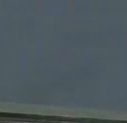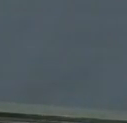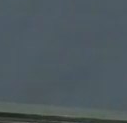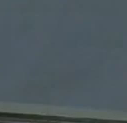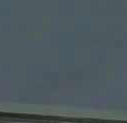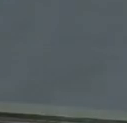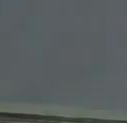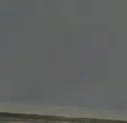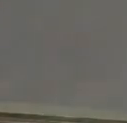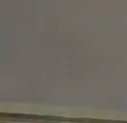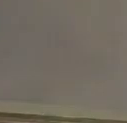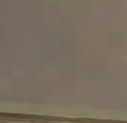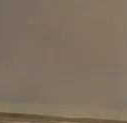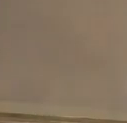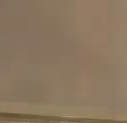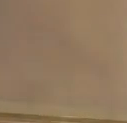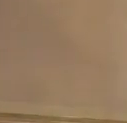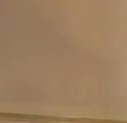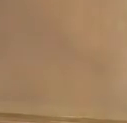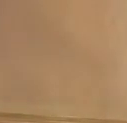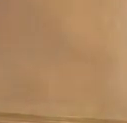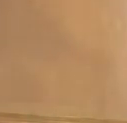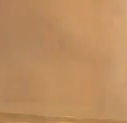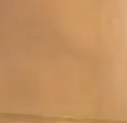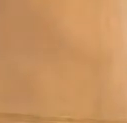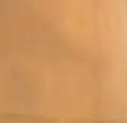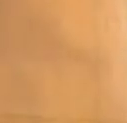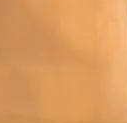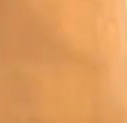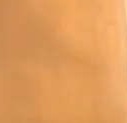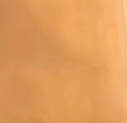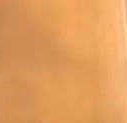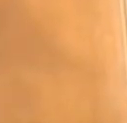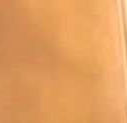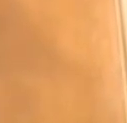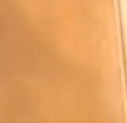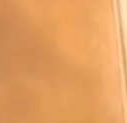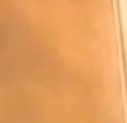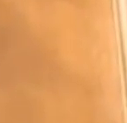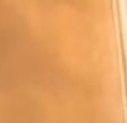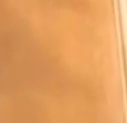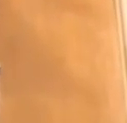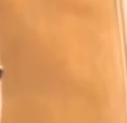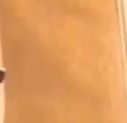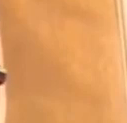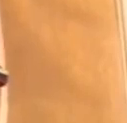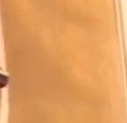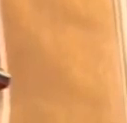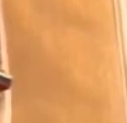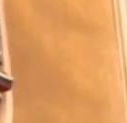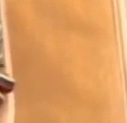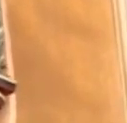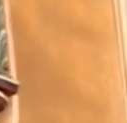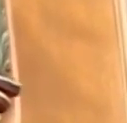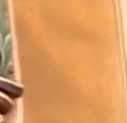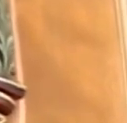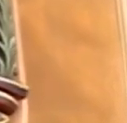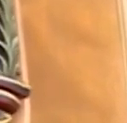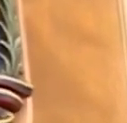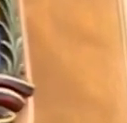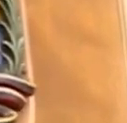fortalecer esta iniciativa es darle un bono de protección a la mujer venezolana. Este bono de protección se